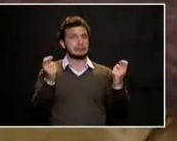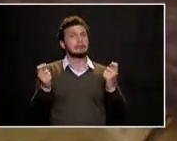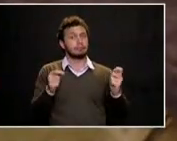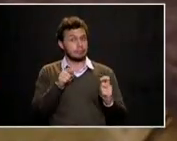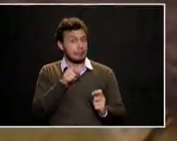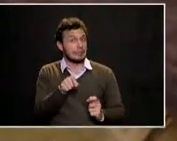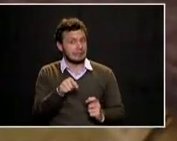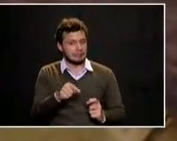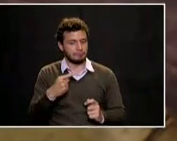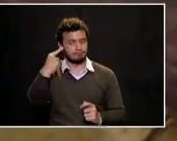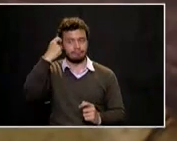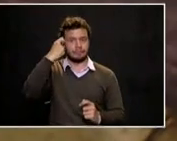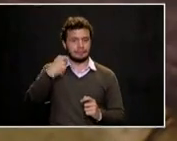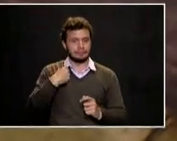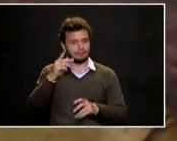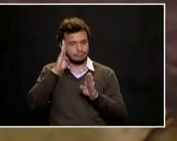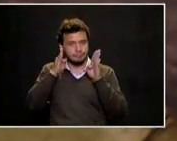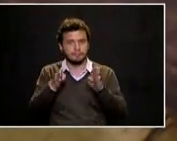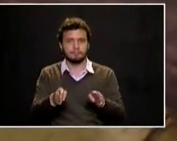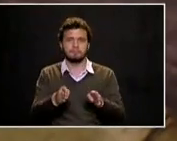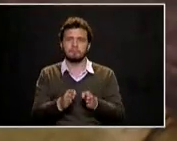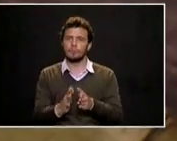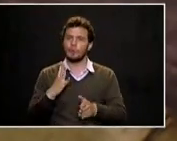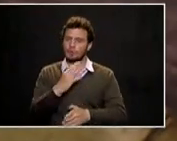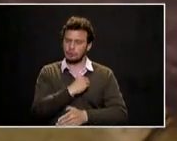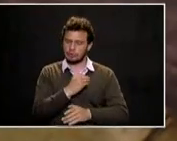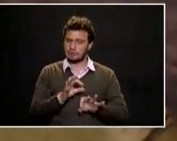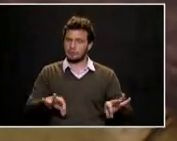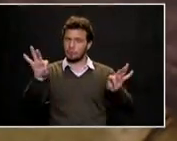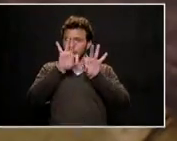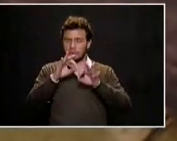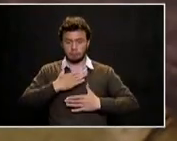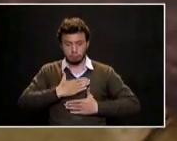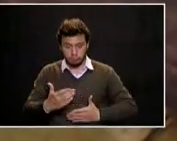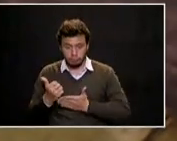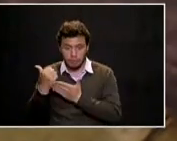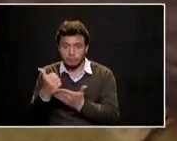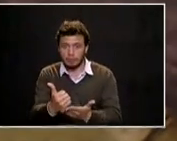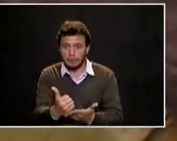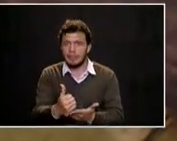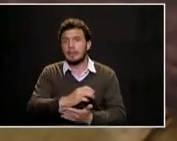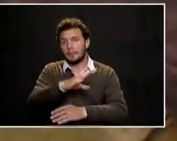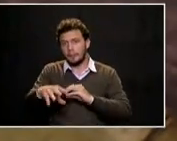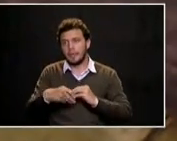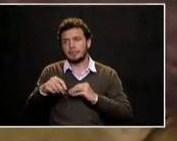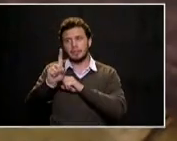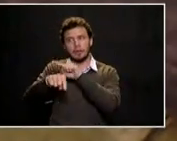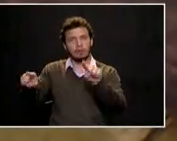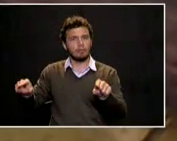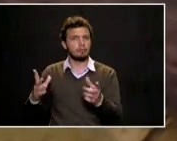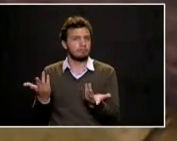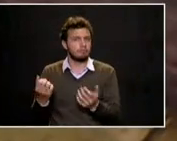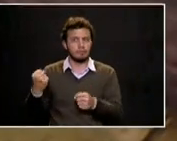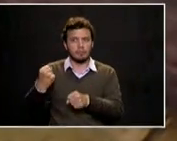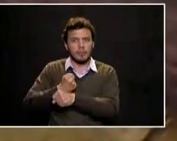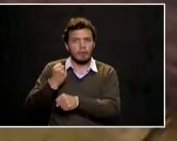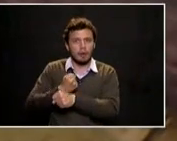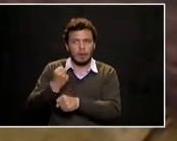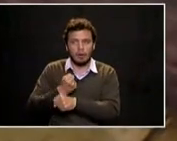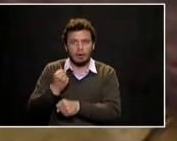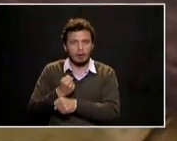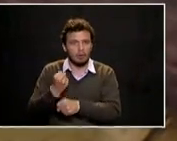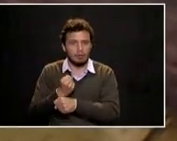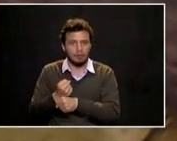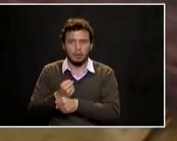tener solidaridad y evitar la fricción social que puede generar la pérdida de empleos. Nosotros tenemos que mirar con mucho detalle. Desde el 19 de